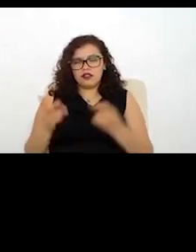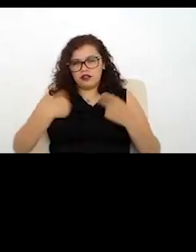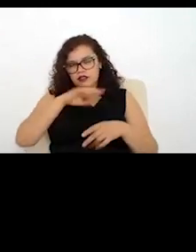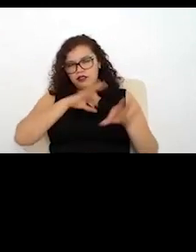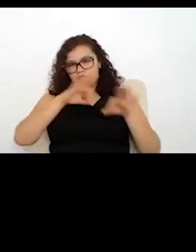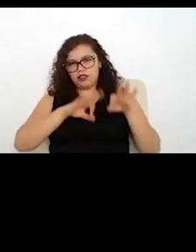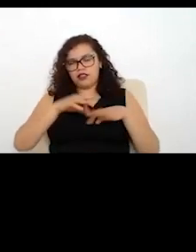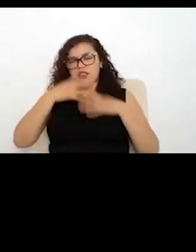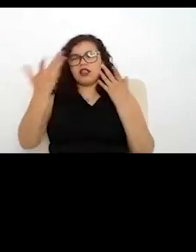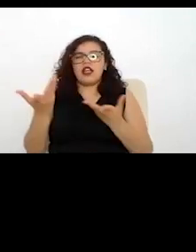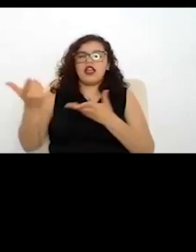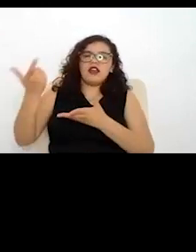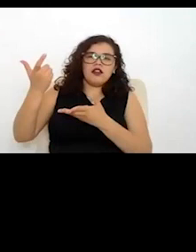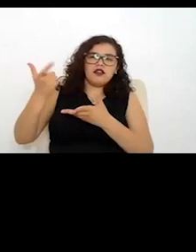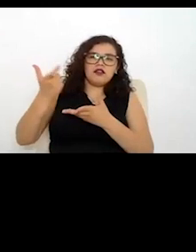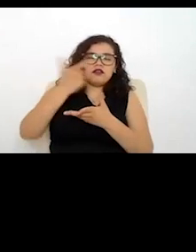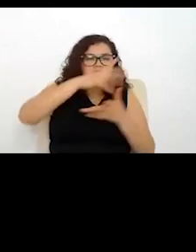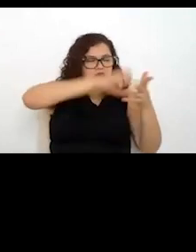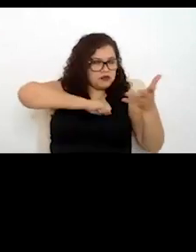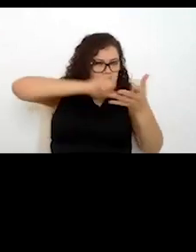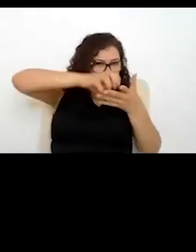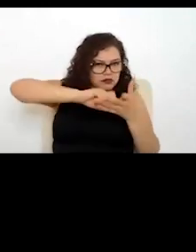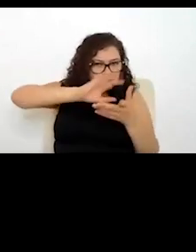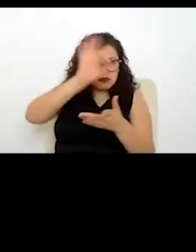monto particular, se lleva a una